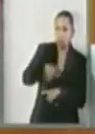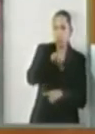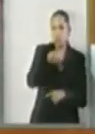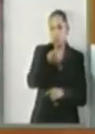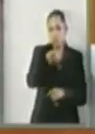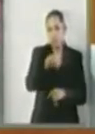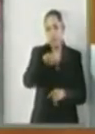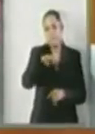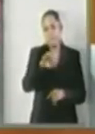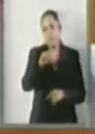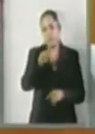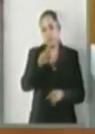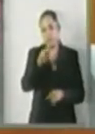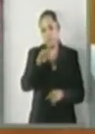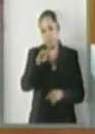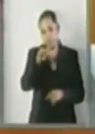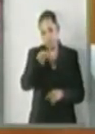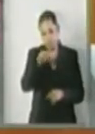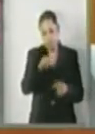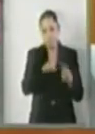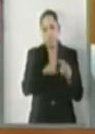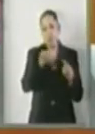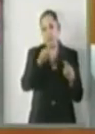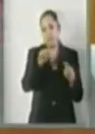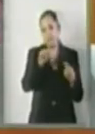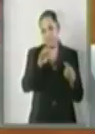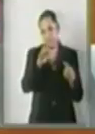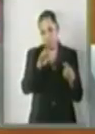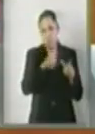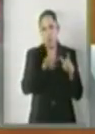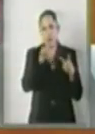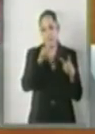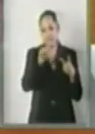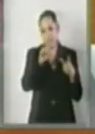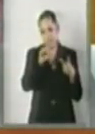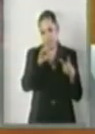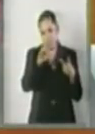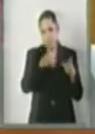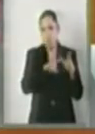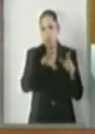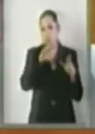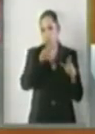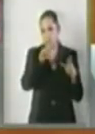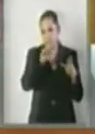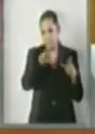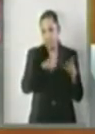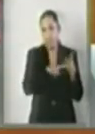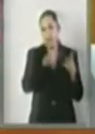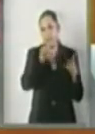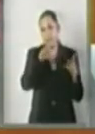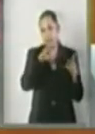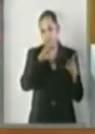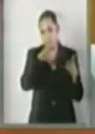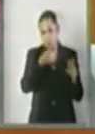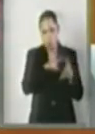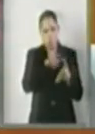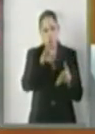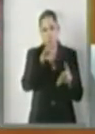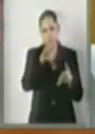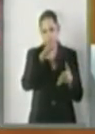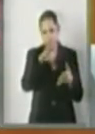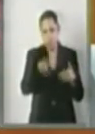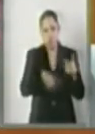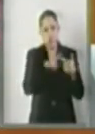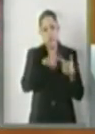los municipios de Apaseo el Grande, Apaseo el Alto, Cortázar, Tarimoro, Santa Cruz de Juventino Rosas y Jaral